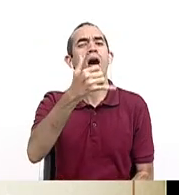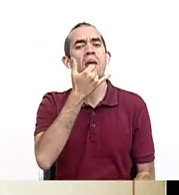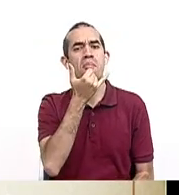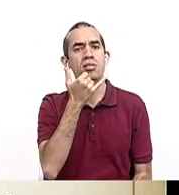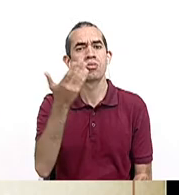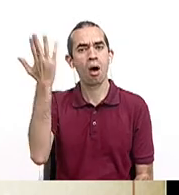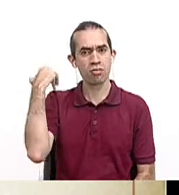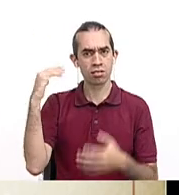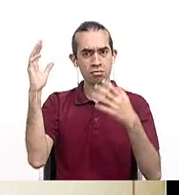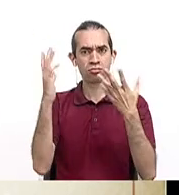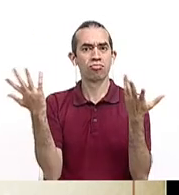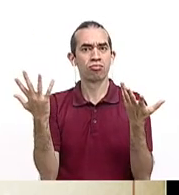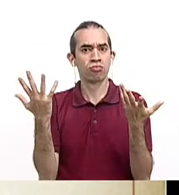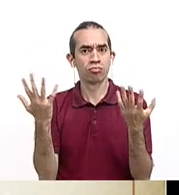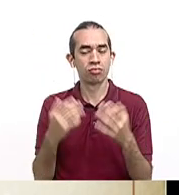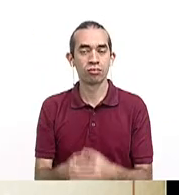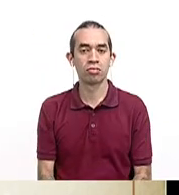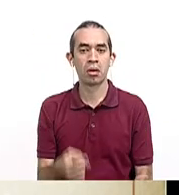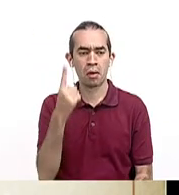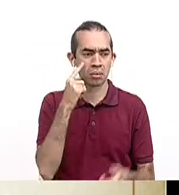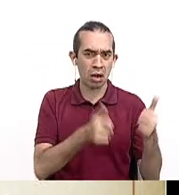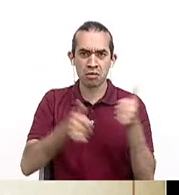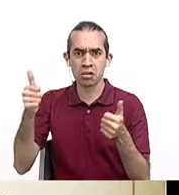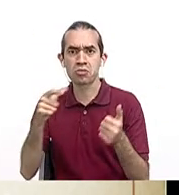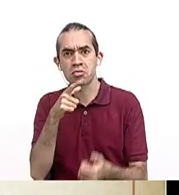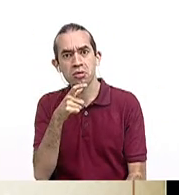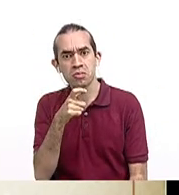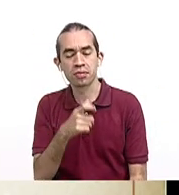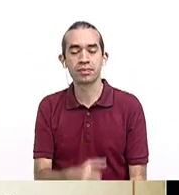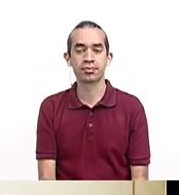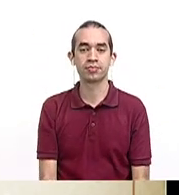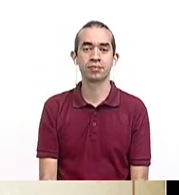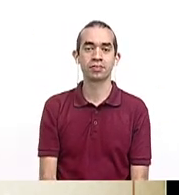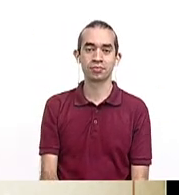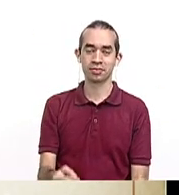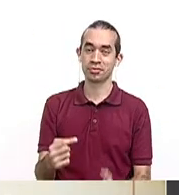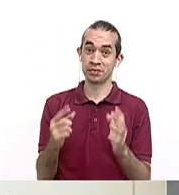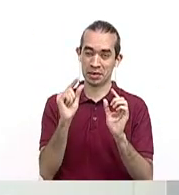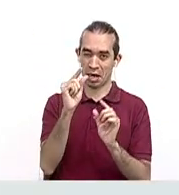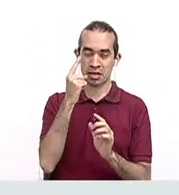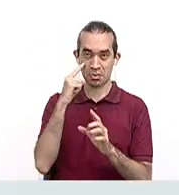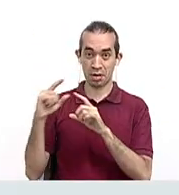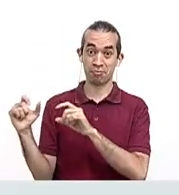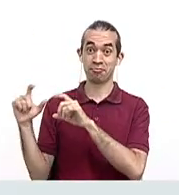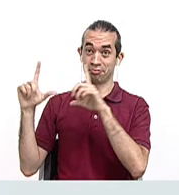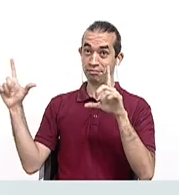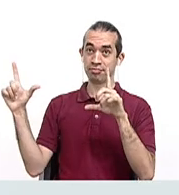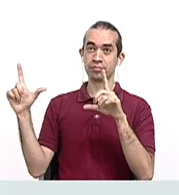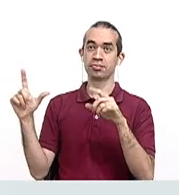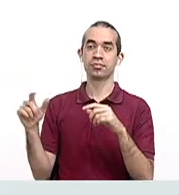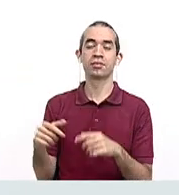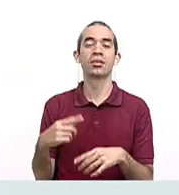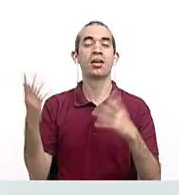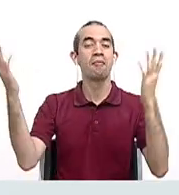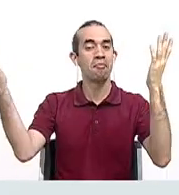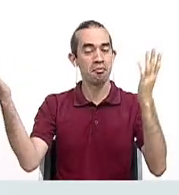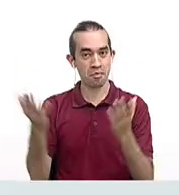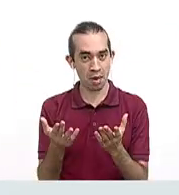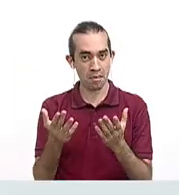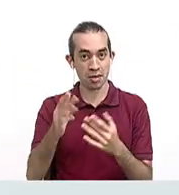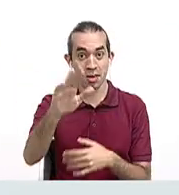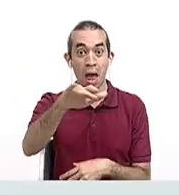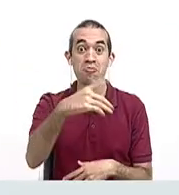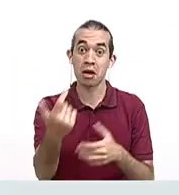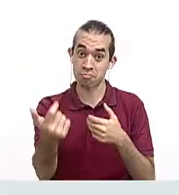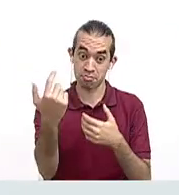elecciones cuáles fueron los candidatos vamos a verlo ya casi por ahí lo tenemos vamos a darle la bienvenida a los que recién se